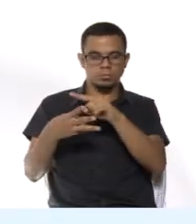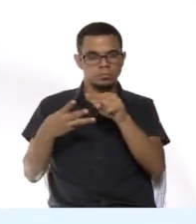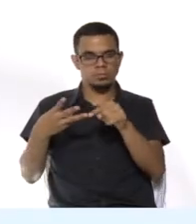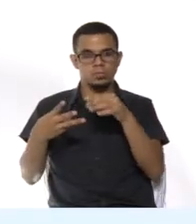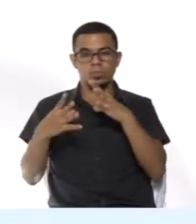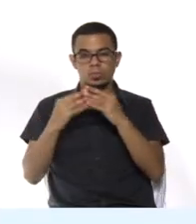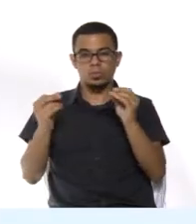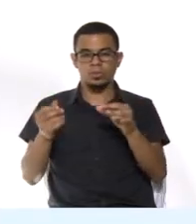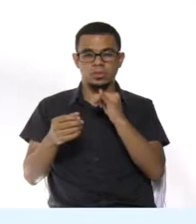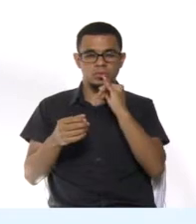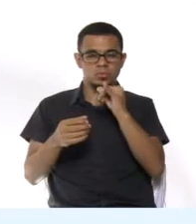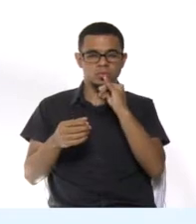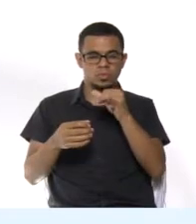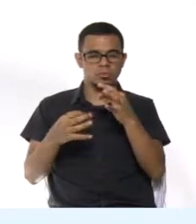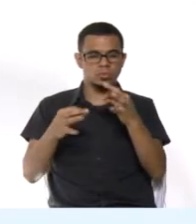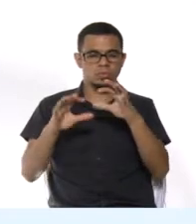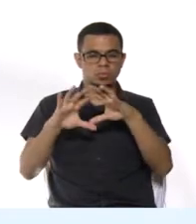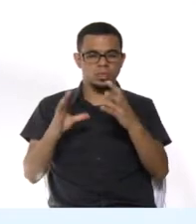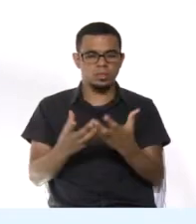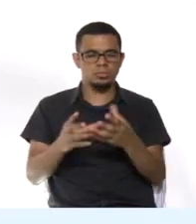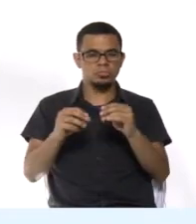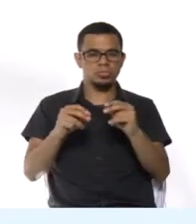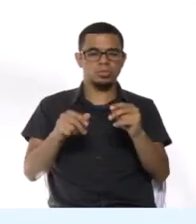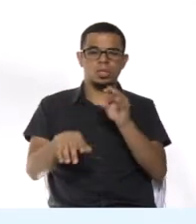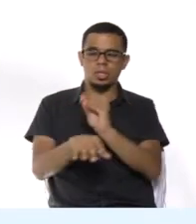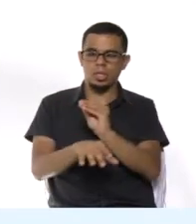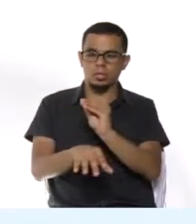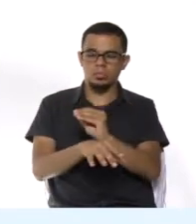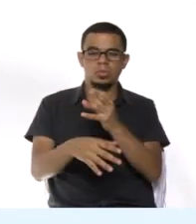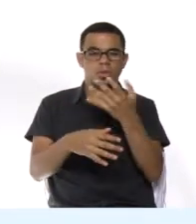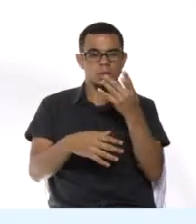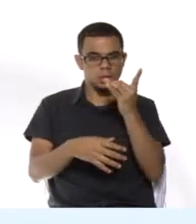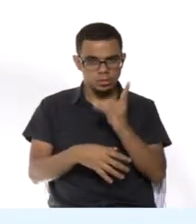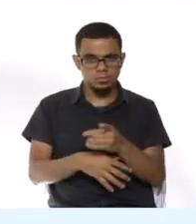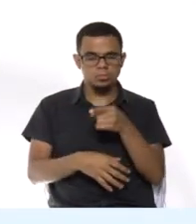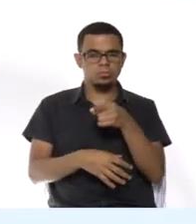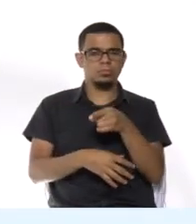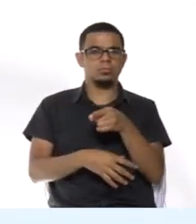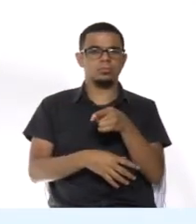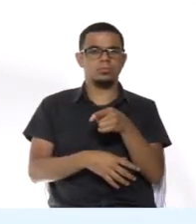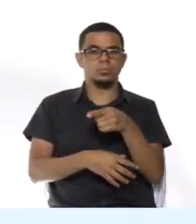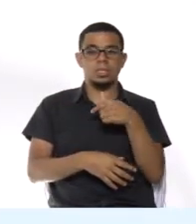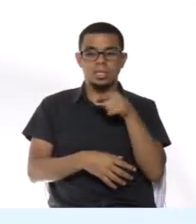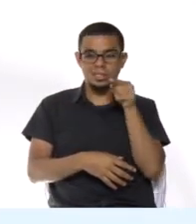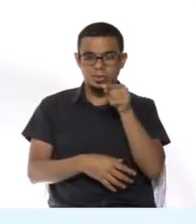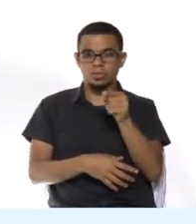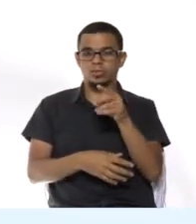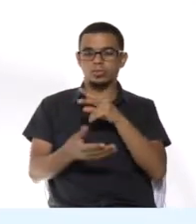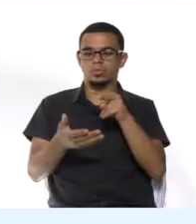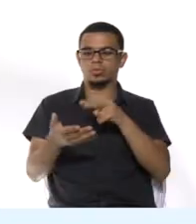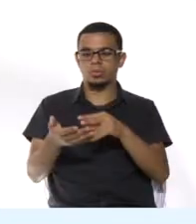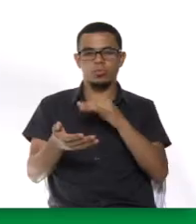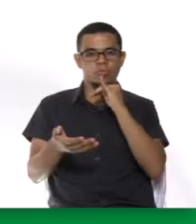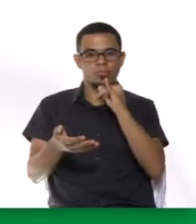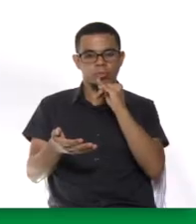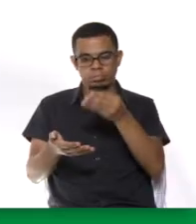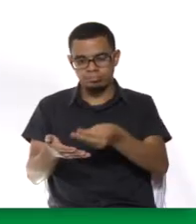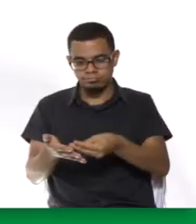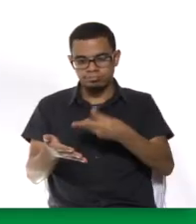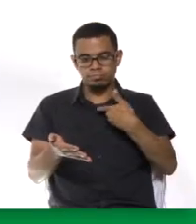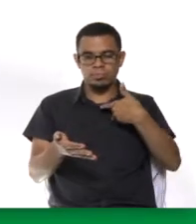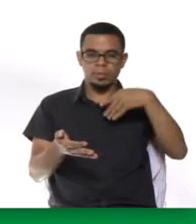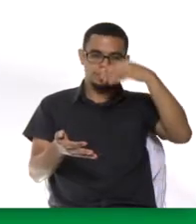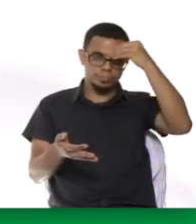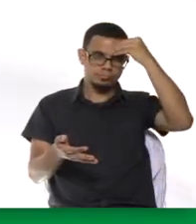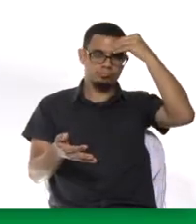Toda esa información básica de nuestro planeta, del cuidado que debemos darle, esos son textos informativos. Por supuesto que sí, hasta